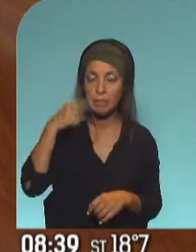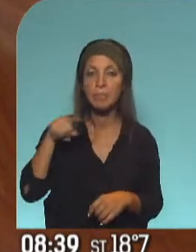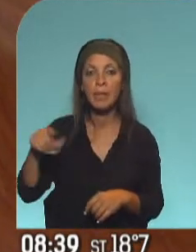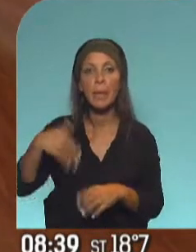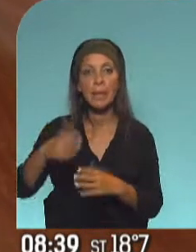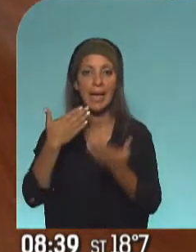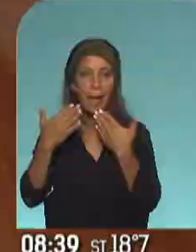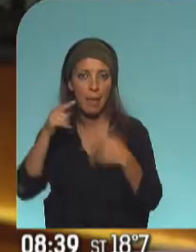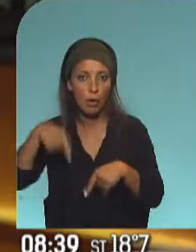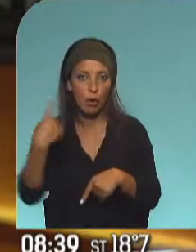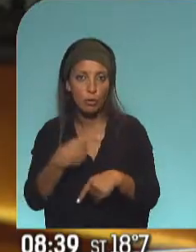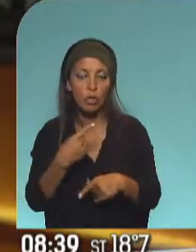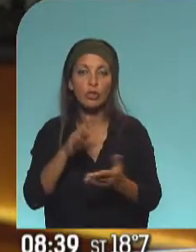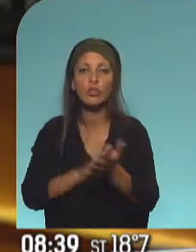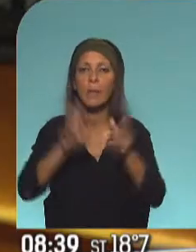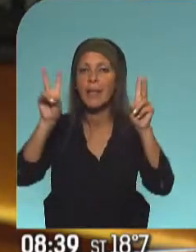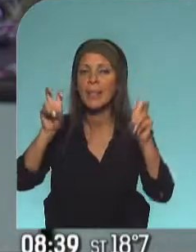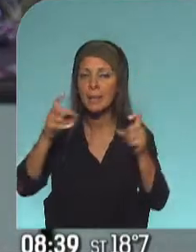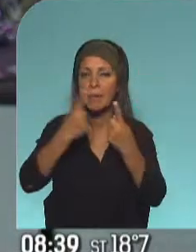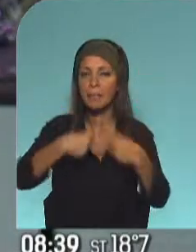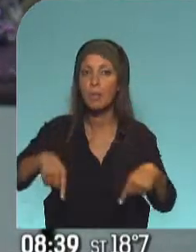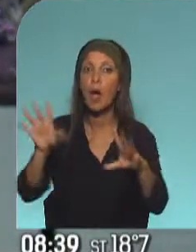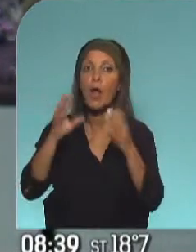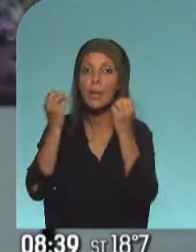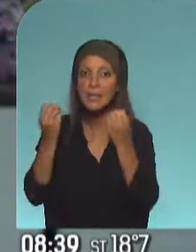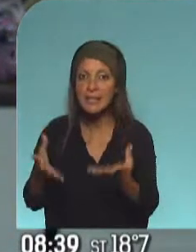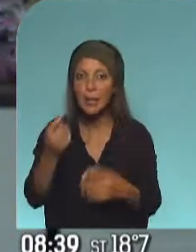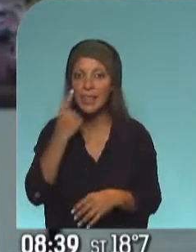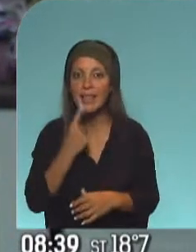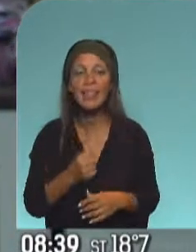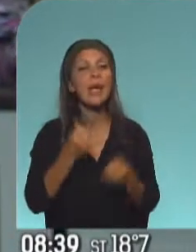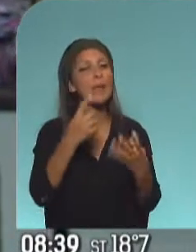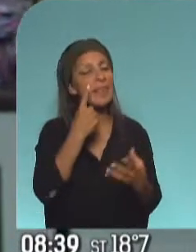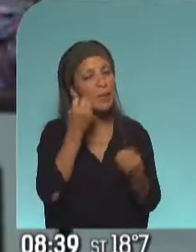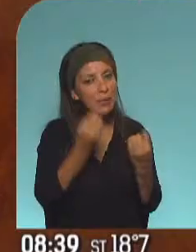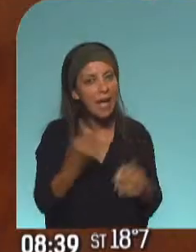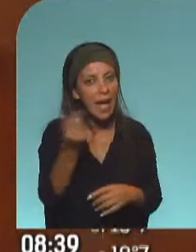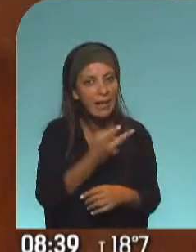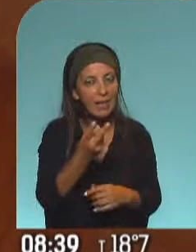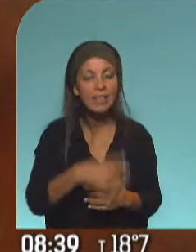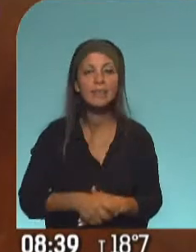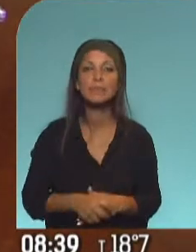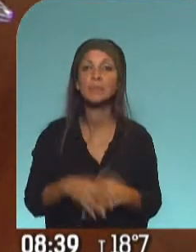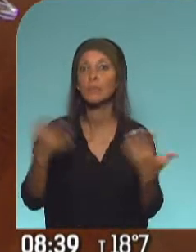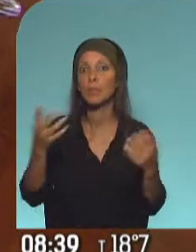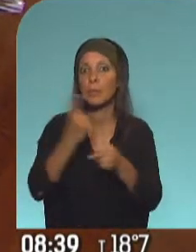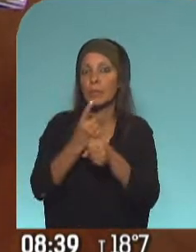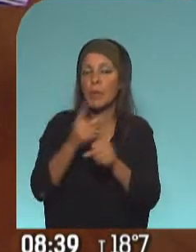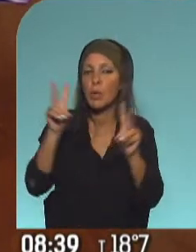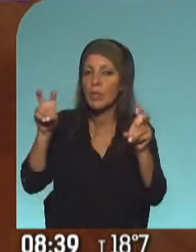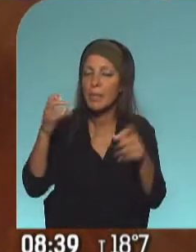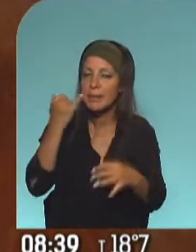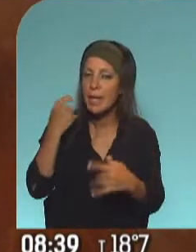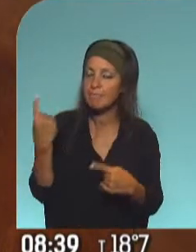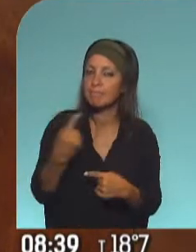estar charlando con nosotros de tantos temas. Eli, ¿cómo estás? Buen día. Buen día, ¿cómo les va a los dos? Bien. Bueno, en principio el tema que ya